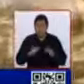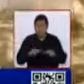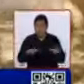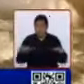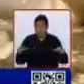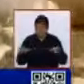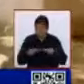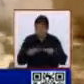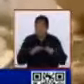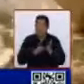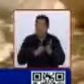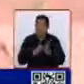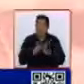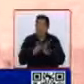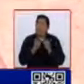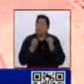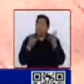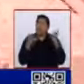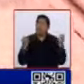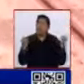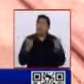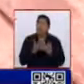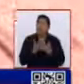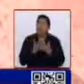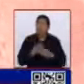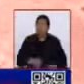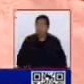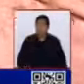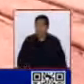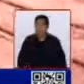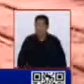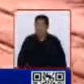lugar. Y la verdad que causa bastante miedo.